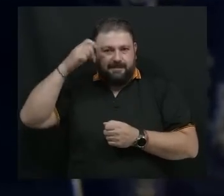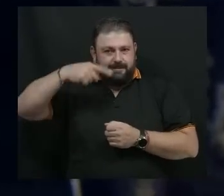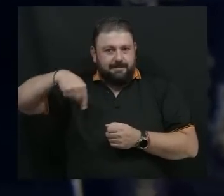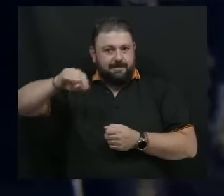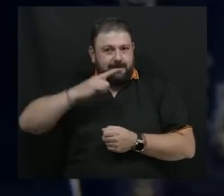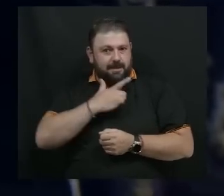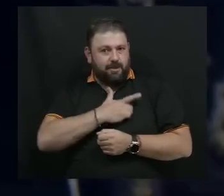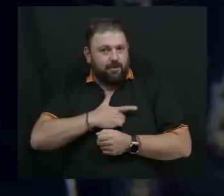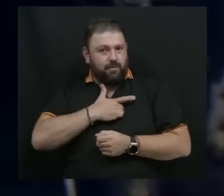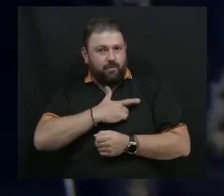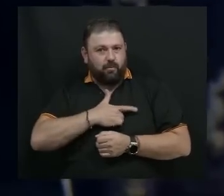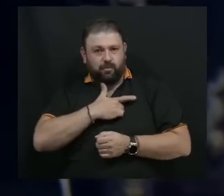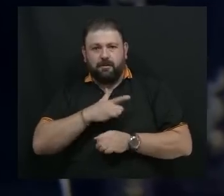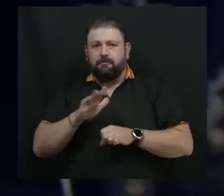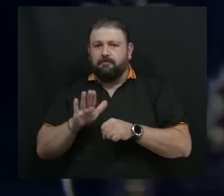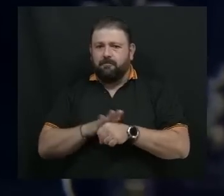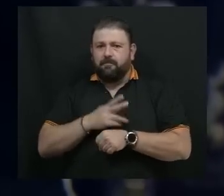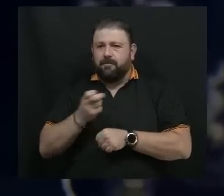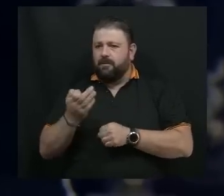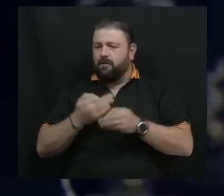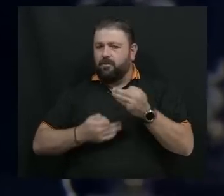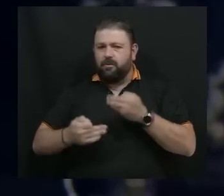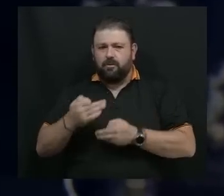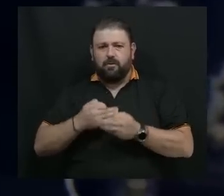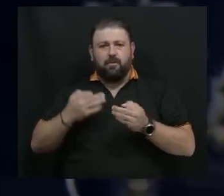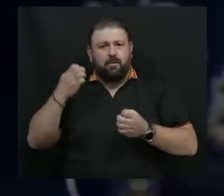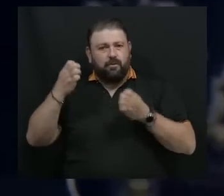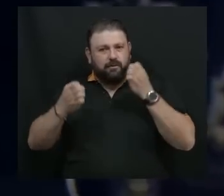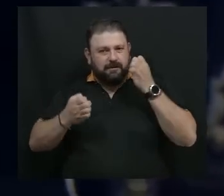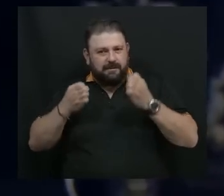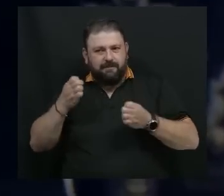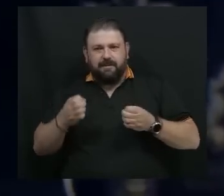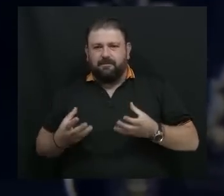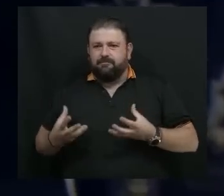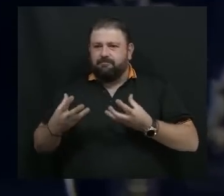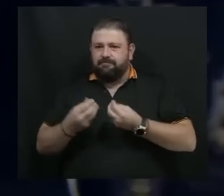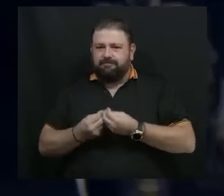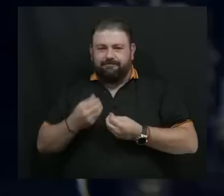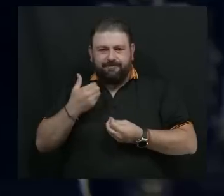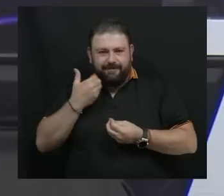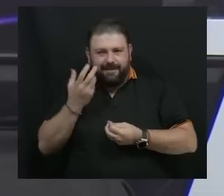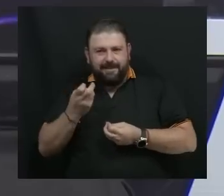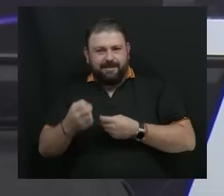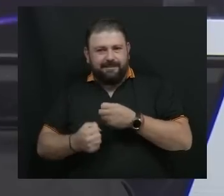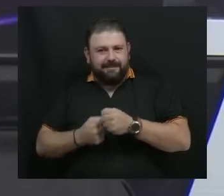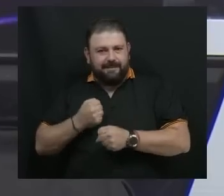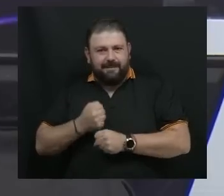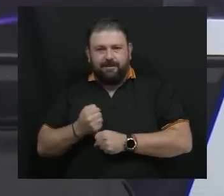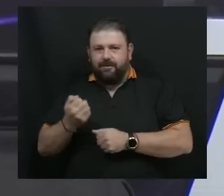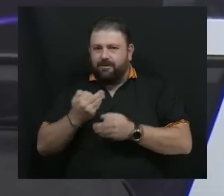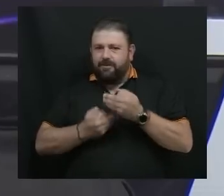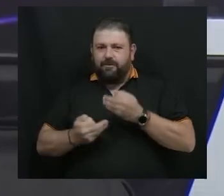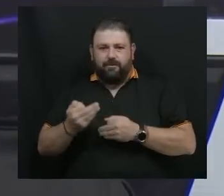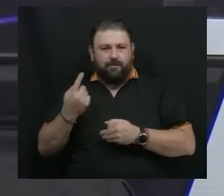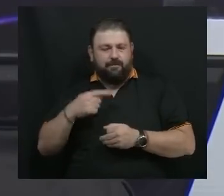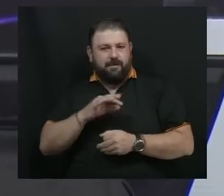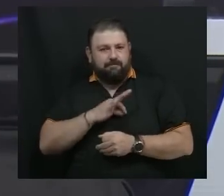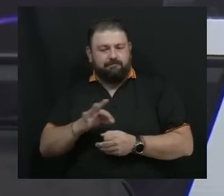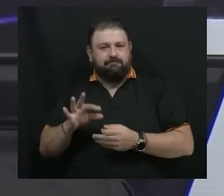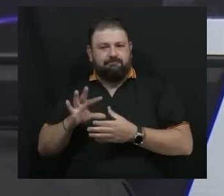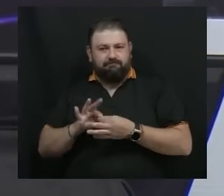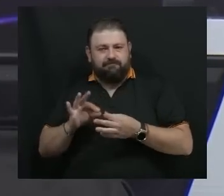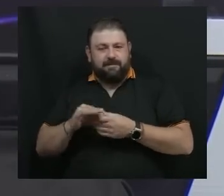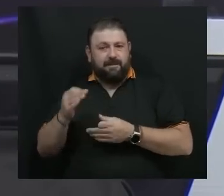Seitú? Así que todos los eventos que hemos realizado y que planeamos realizar este año, los estamos realizando con la línea de